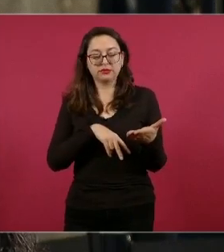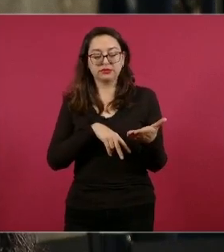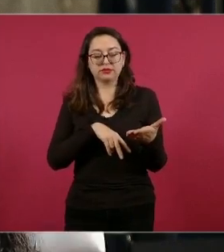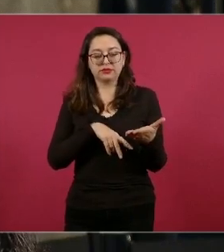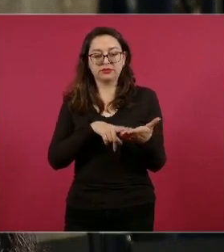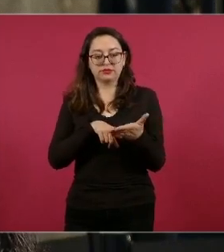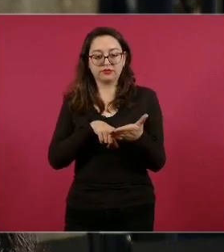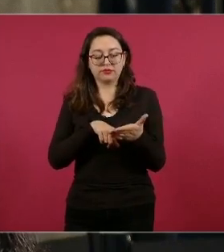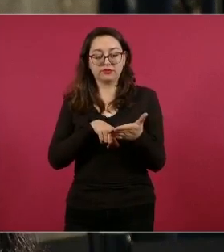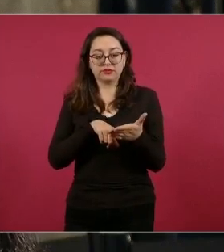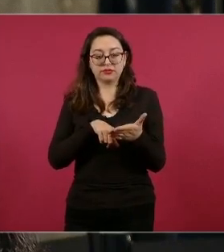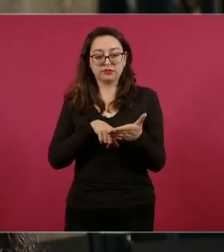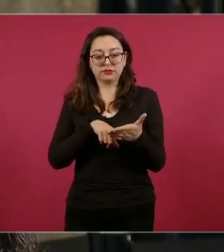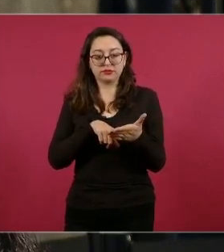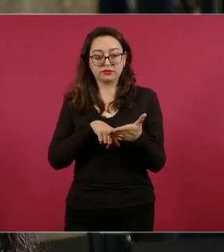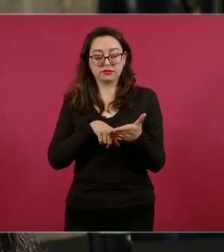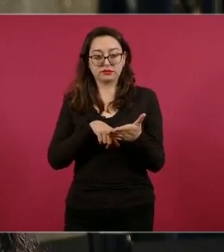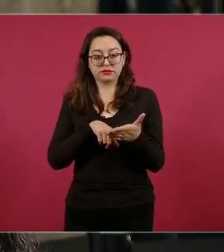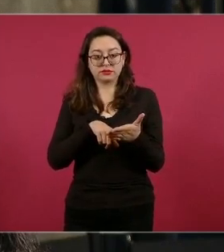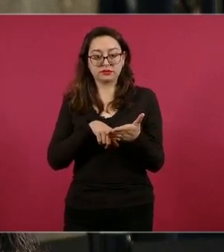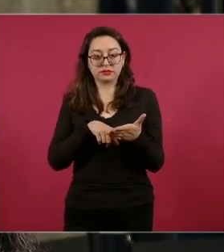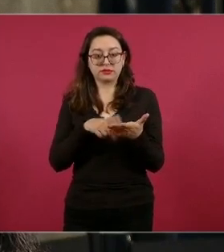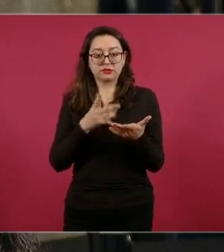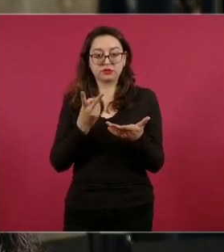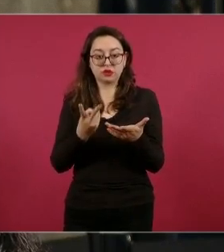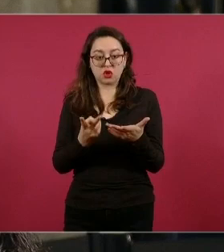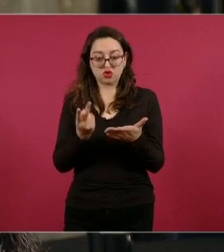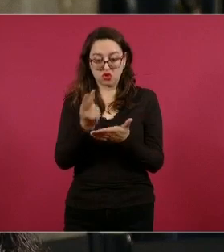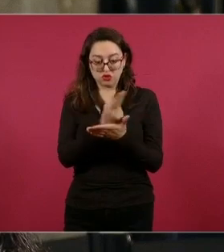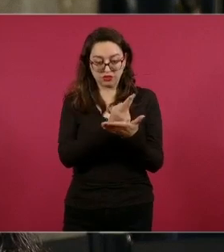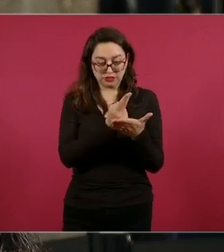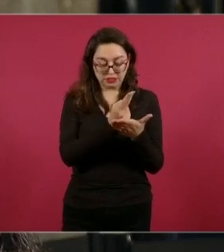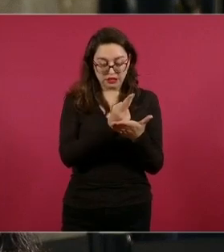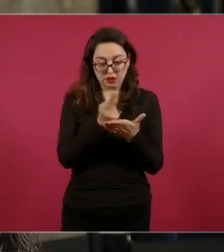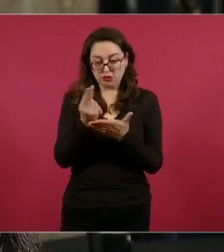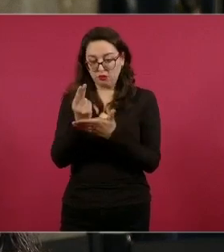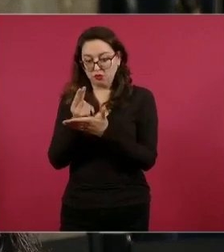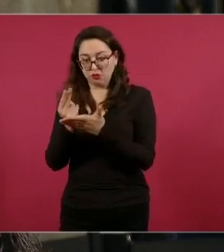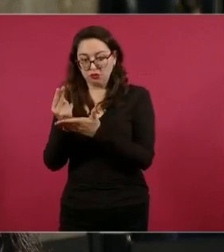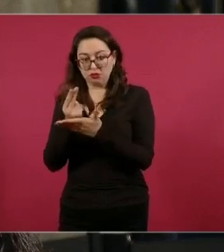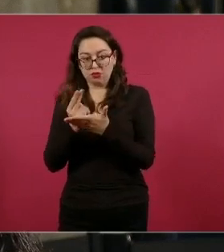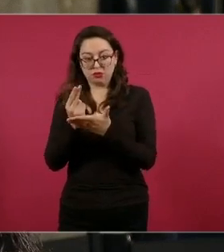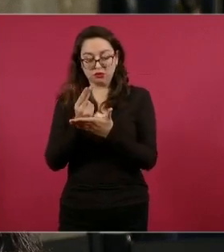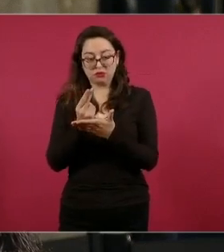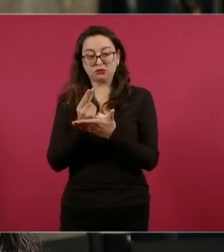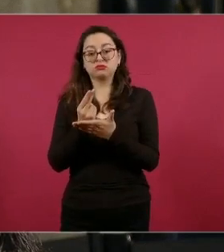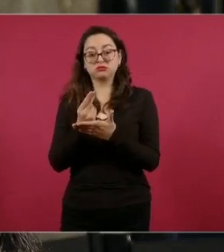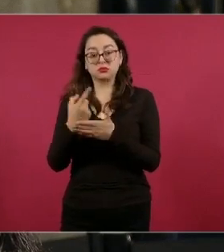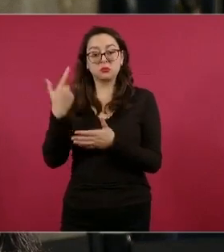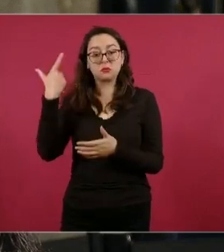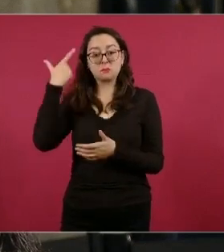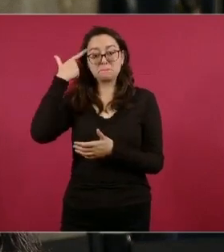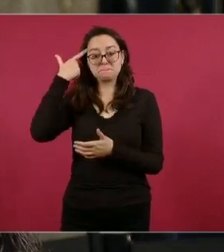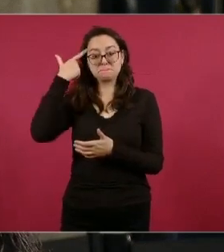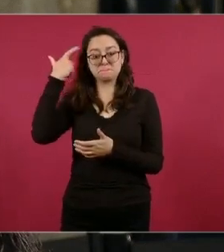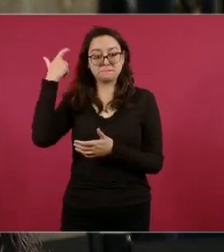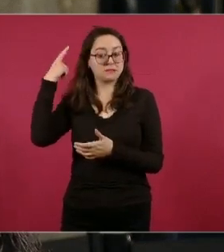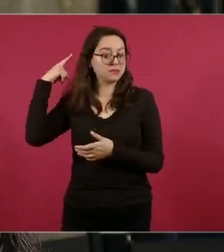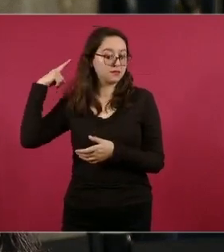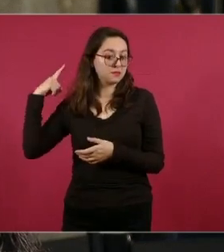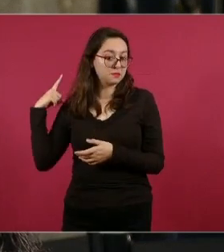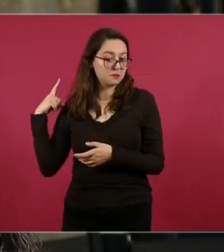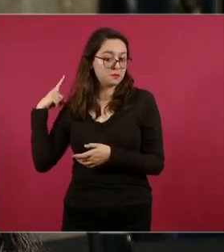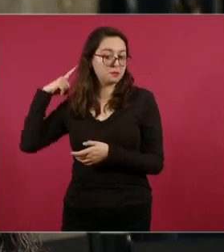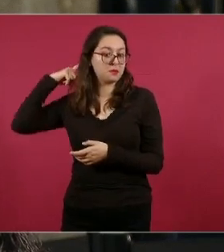12 figuras dibujadas y se veía señalado el impacto en